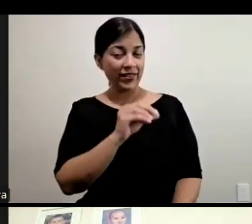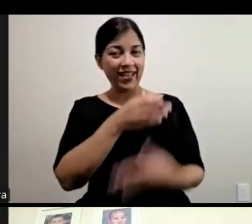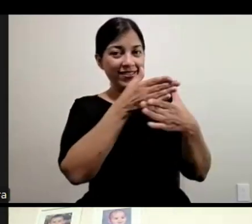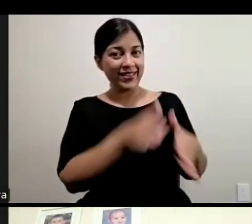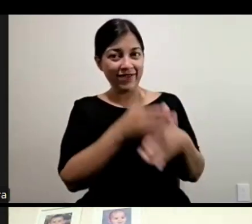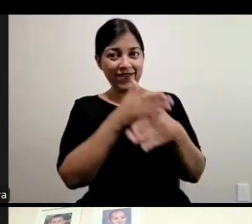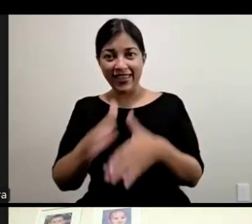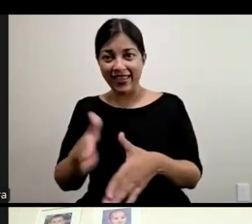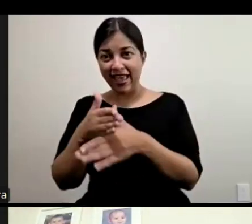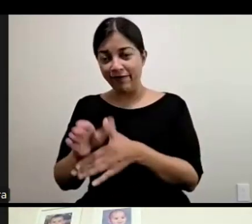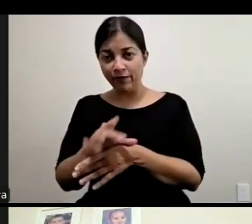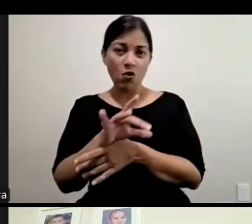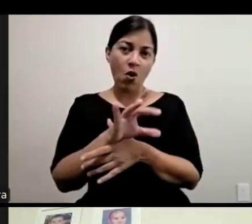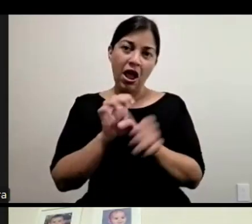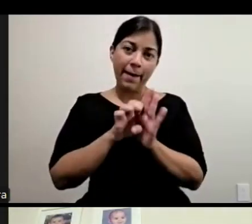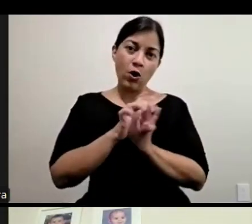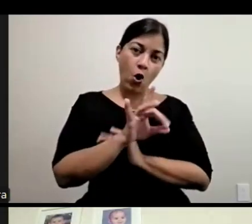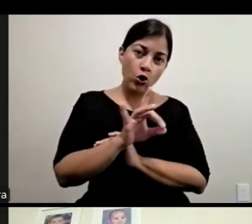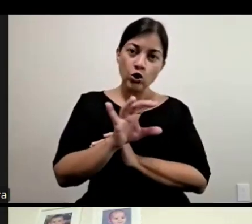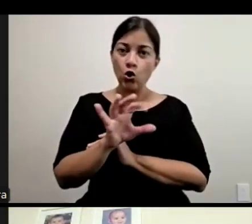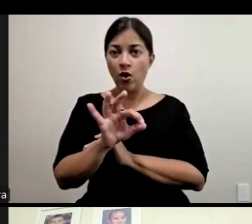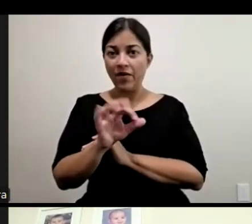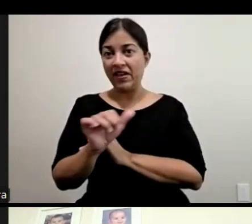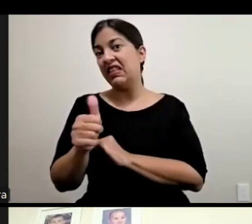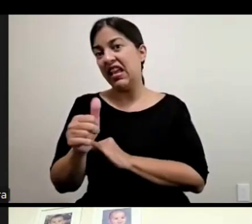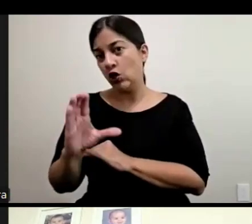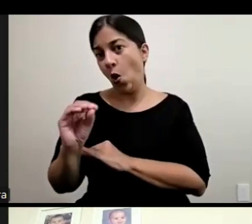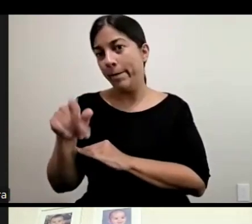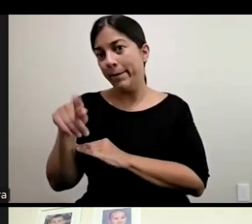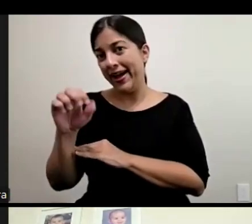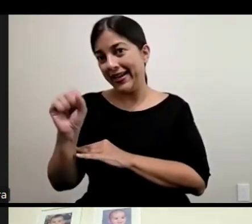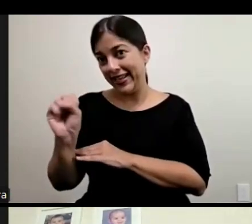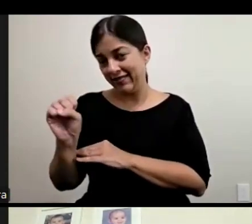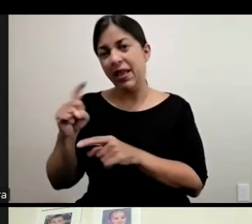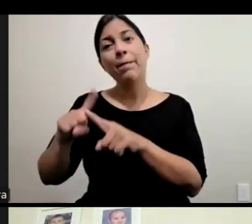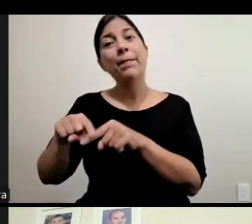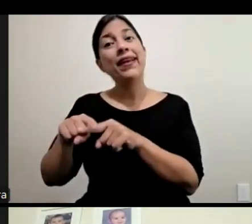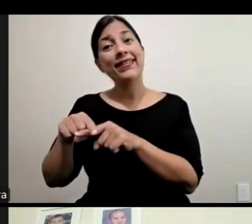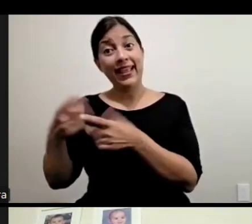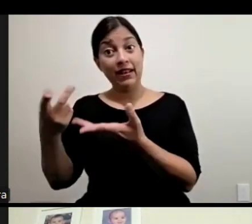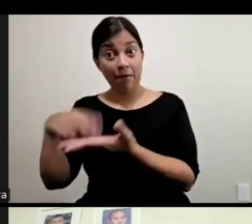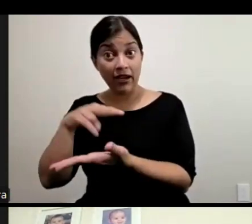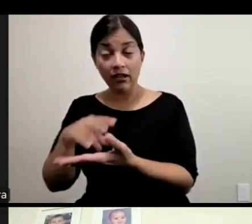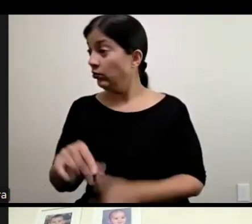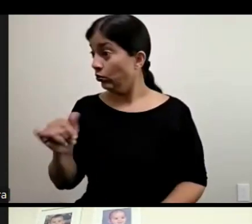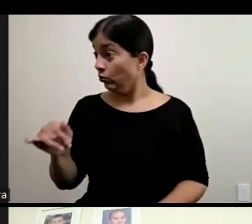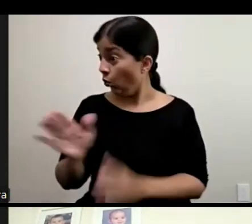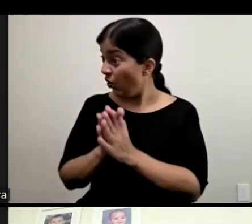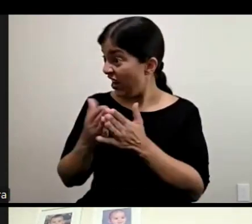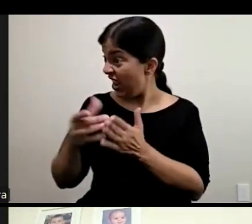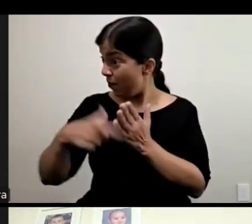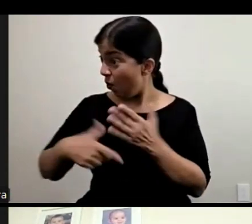dividiéndotelo en 8, 9, 10 compases, va a depender del tipo de baile, ¿no? O sea, que es un Y libro. entonces, esto